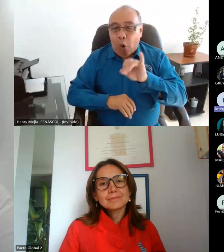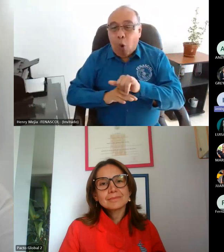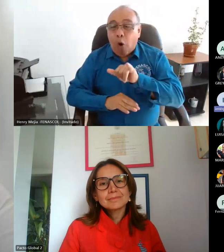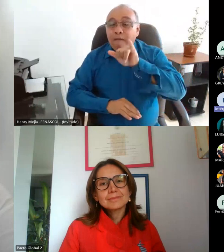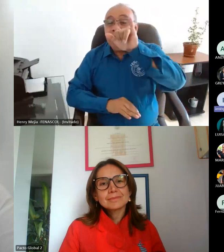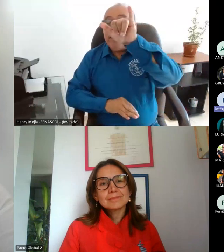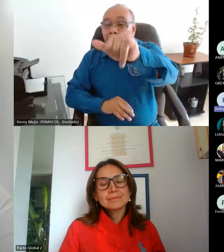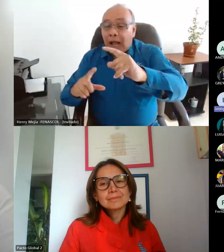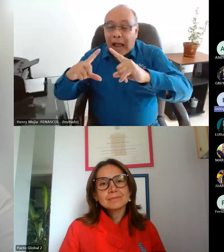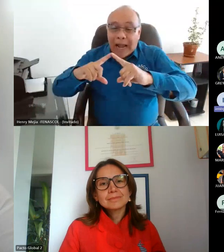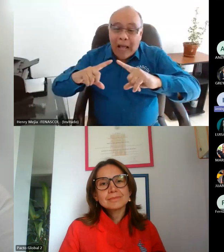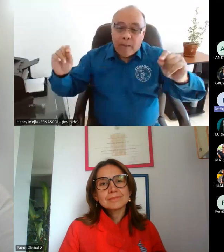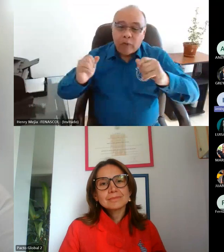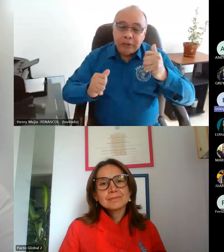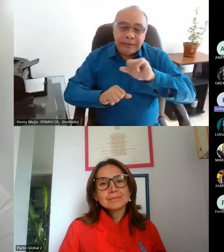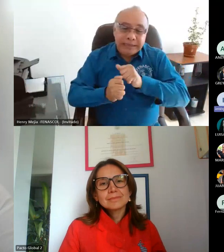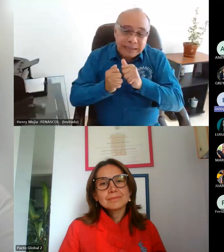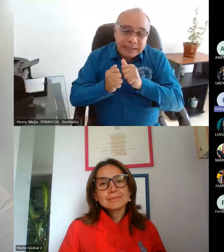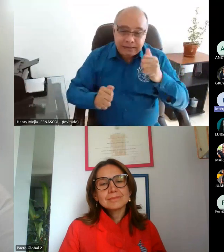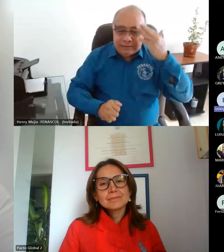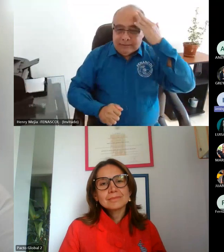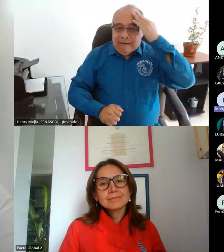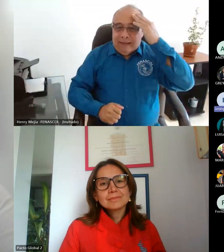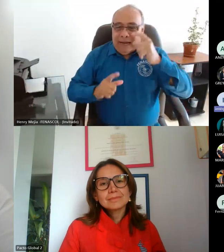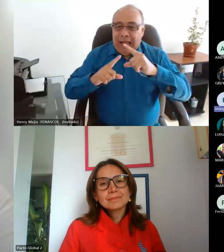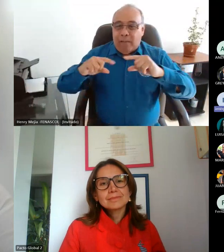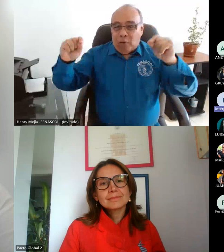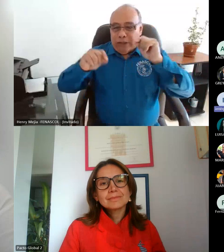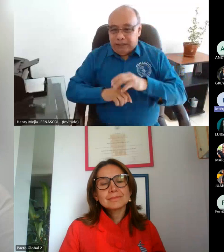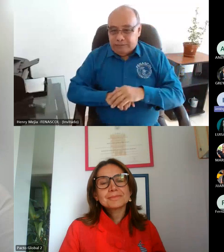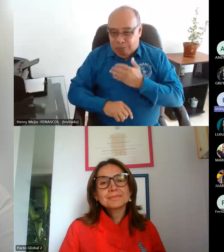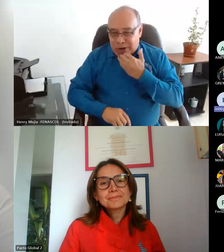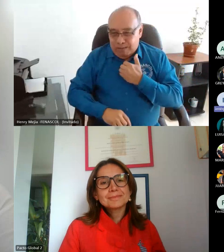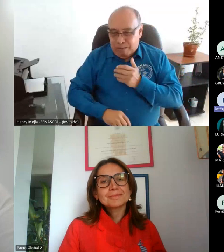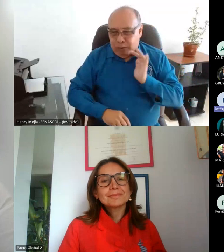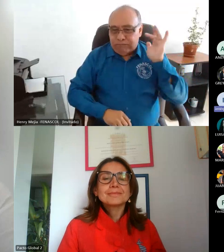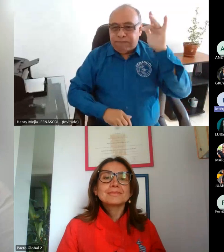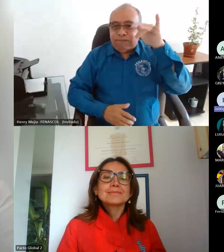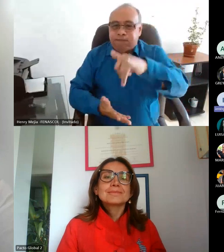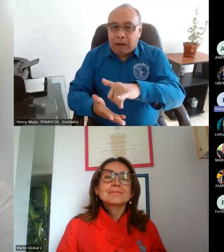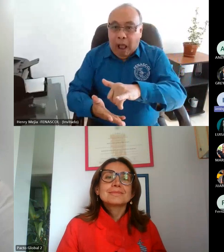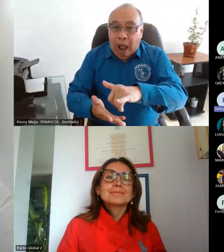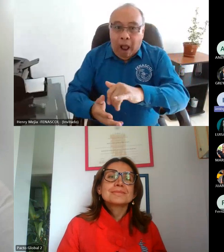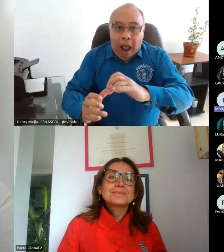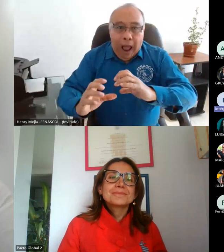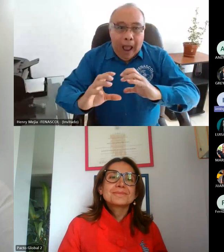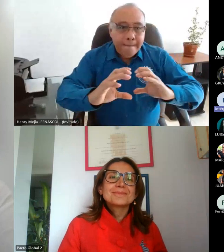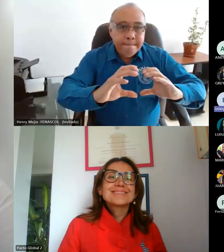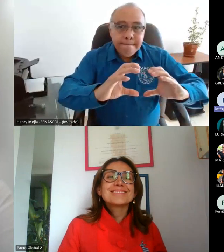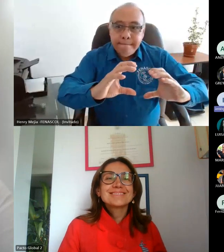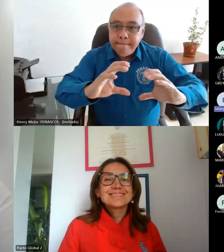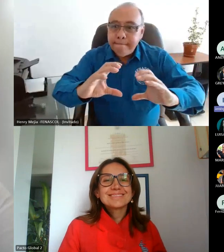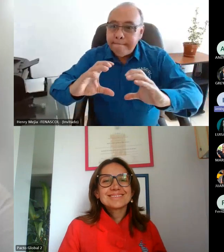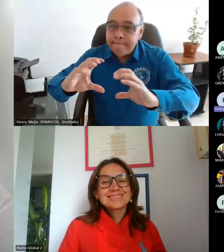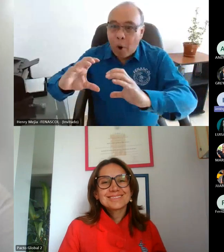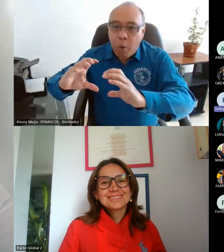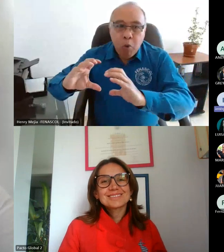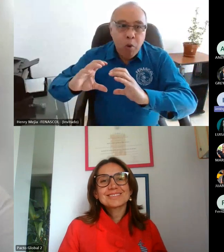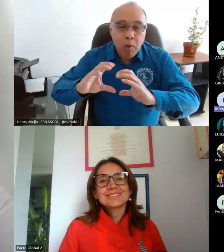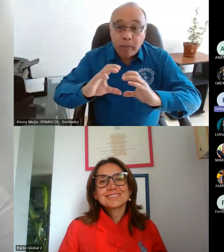mirando piensen que van a ir a otro país y pues que van a ir imagínense en a Japón llegan